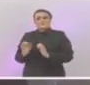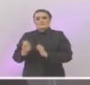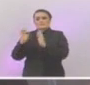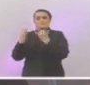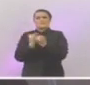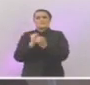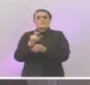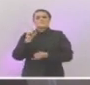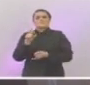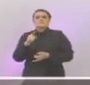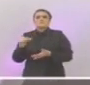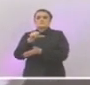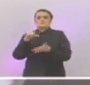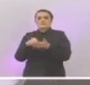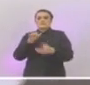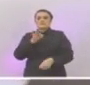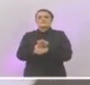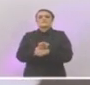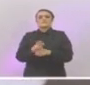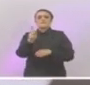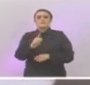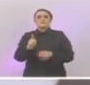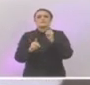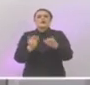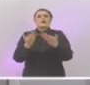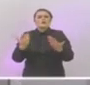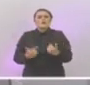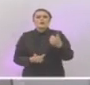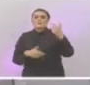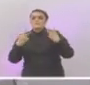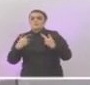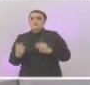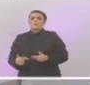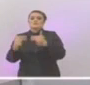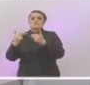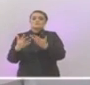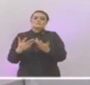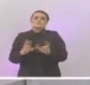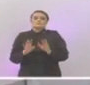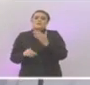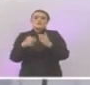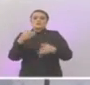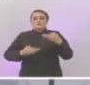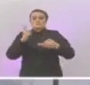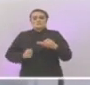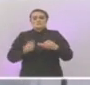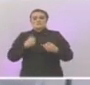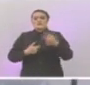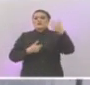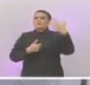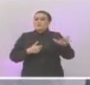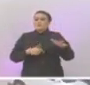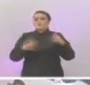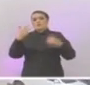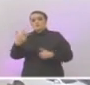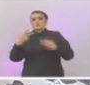la sede de la nueva Defensoría Pública, que hoy atiende 8 de cada 10 casos bajo el sistema de justicia penal acusatorio.